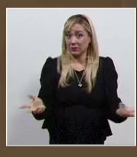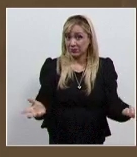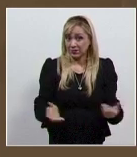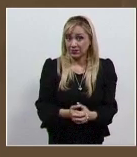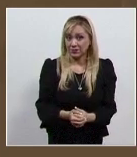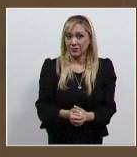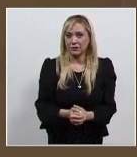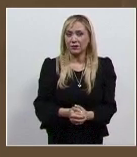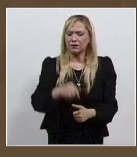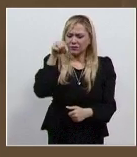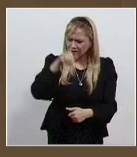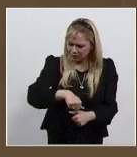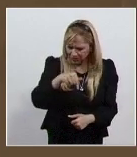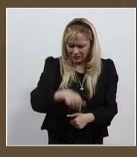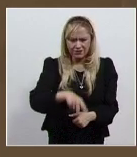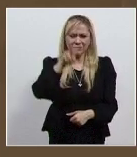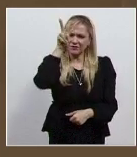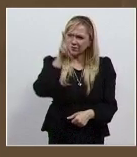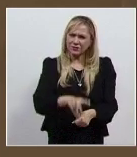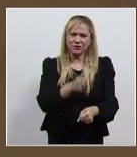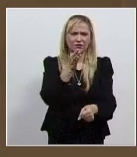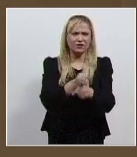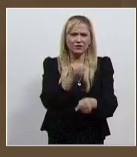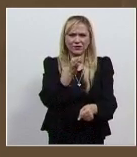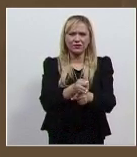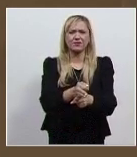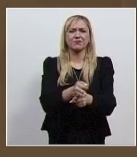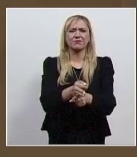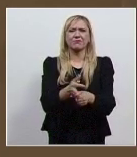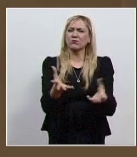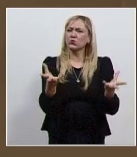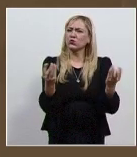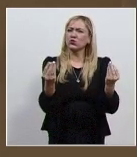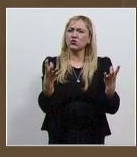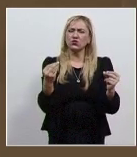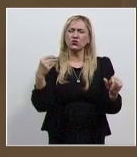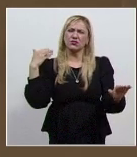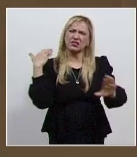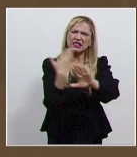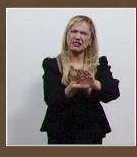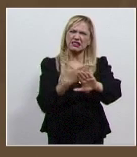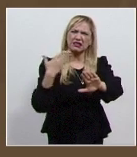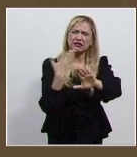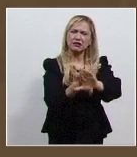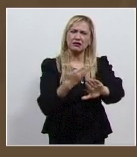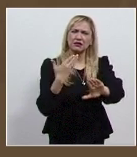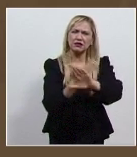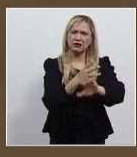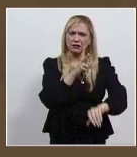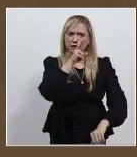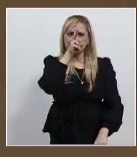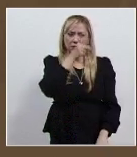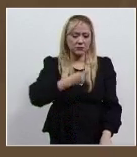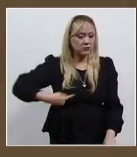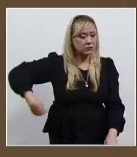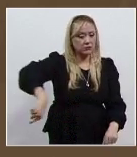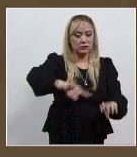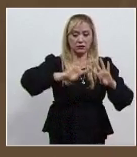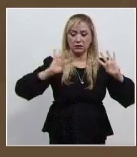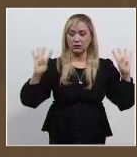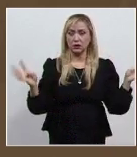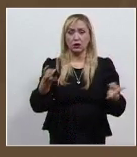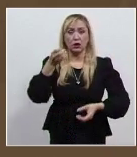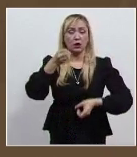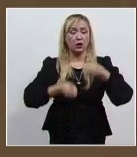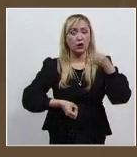Sobre todo en estos tiempos en que ha sido objeto de ataques, no solo a sus integrantes, sino